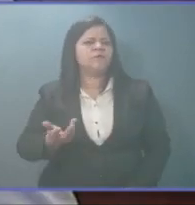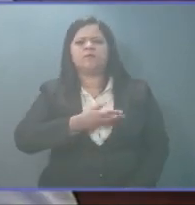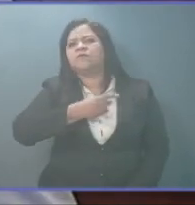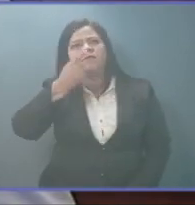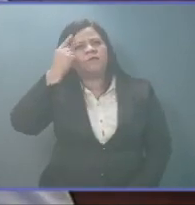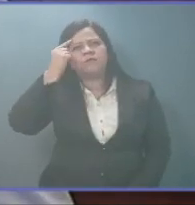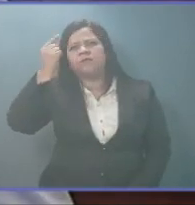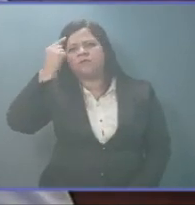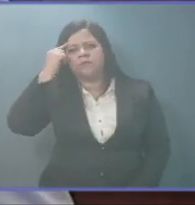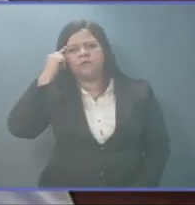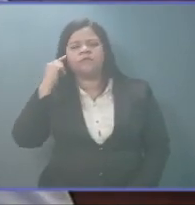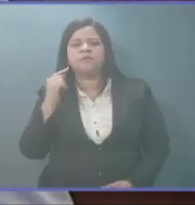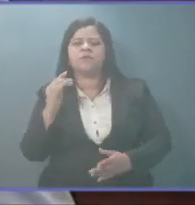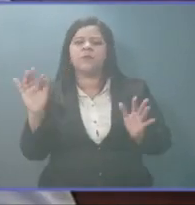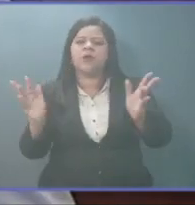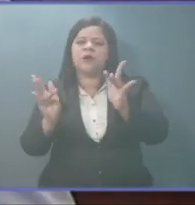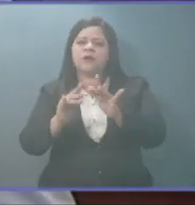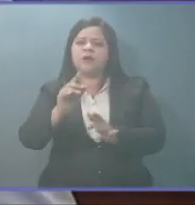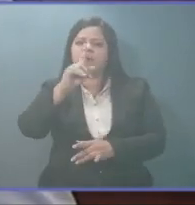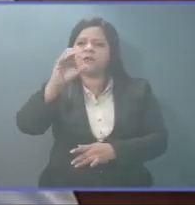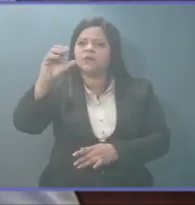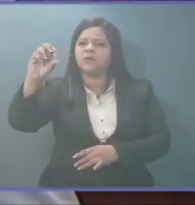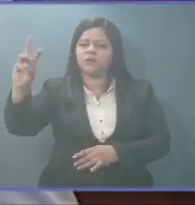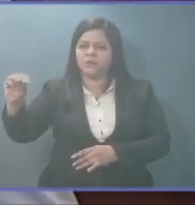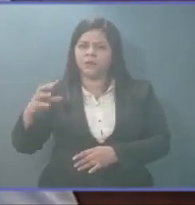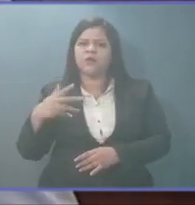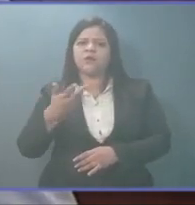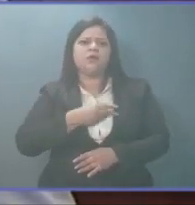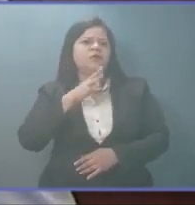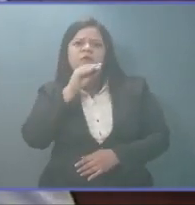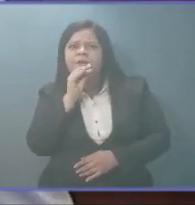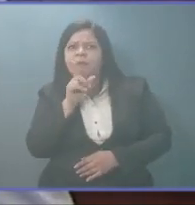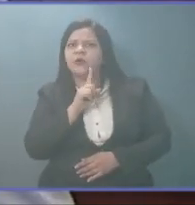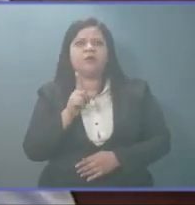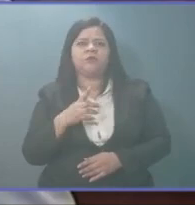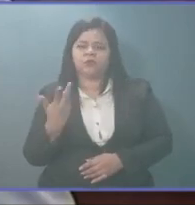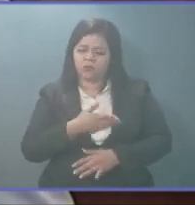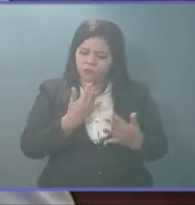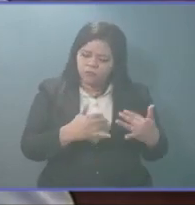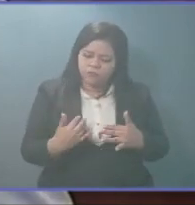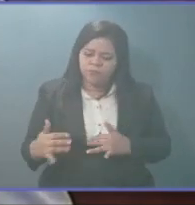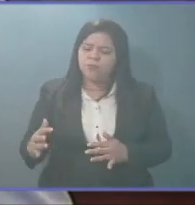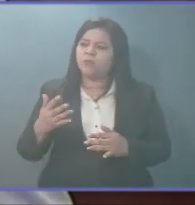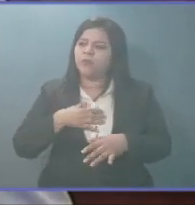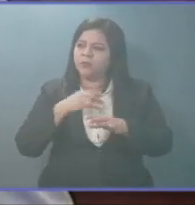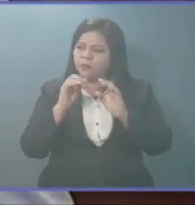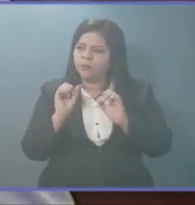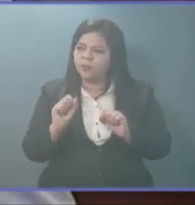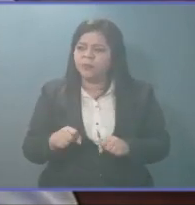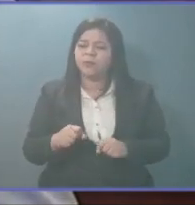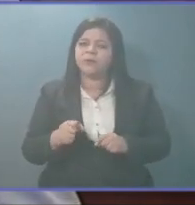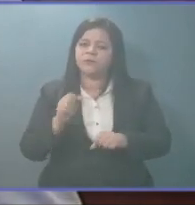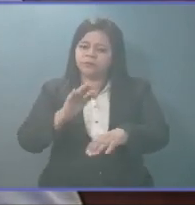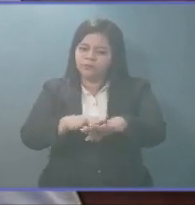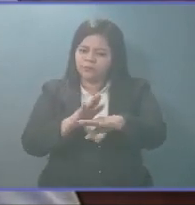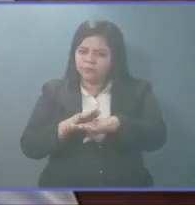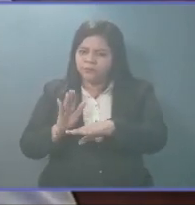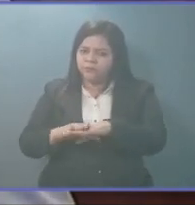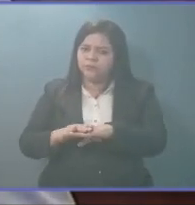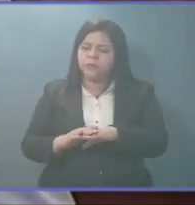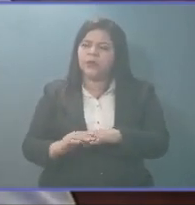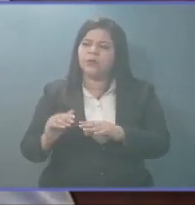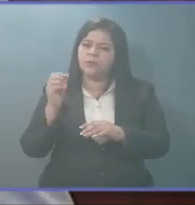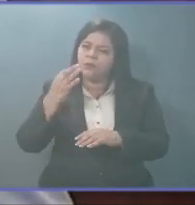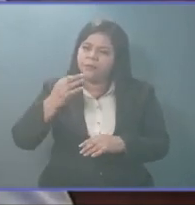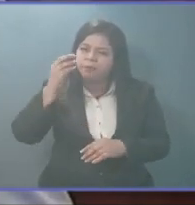en estar sesionando vía Zoom. Nosotros no hablamos, nosotros hacemos. No puedo despedirme sin invitar a los aquí presentes a